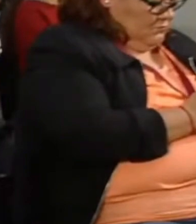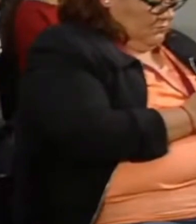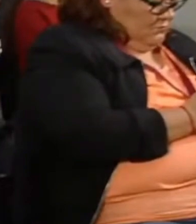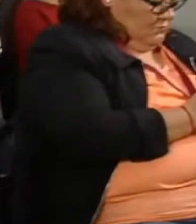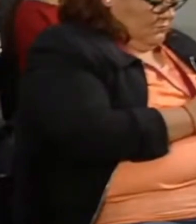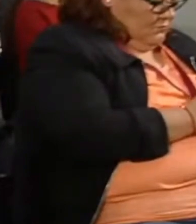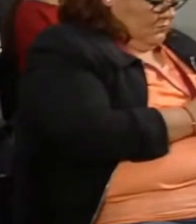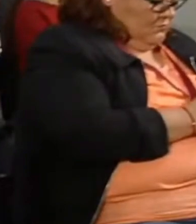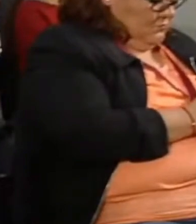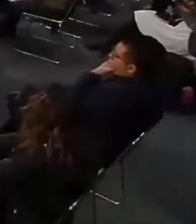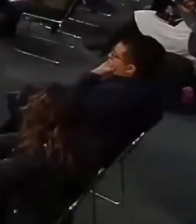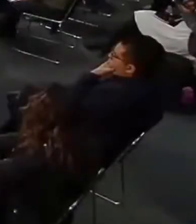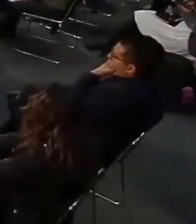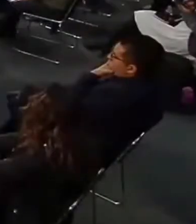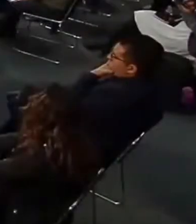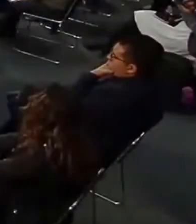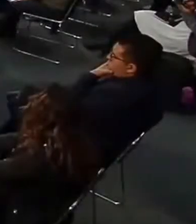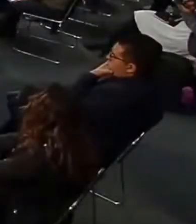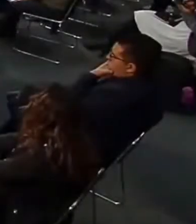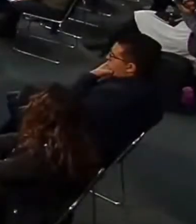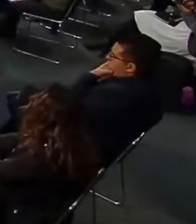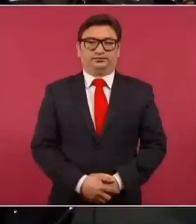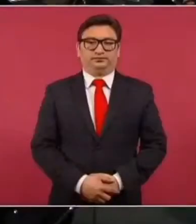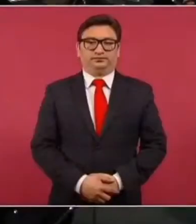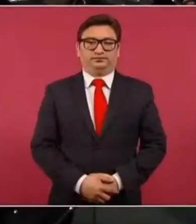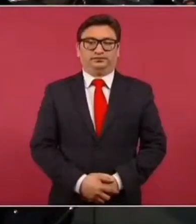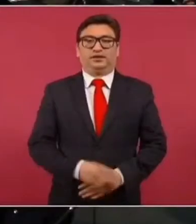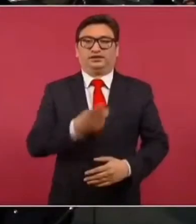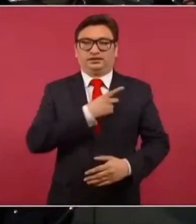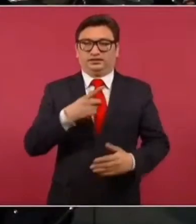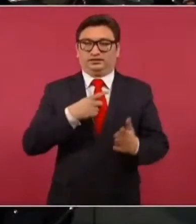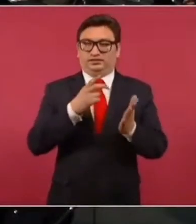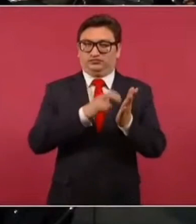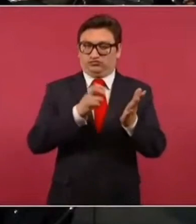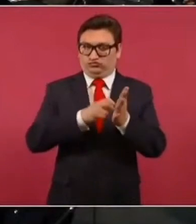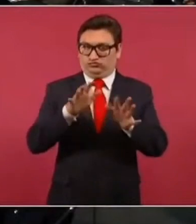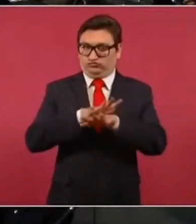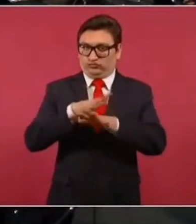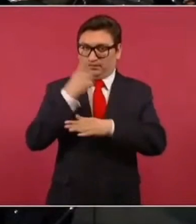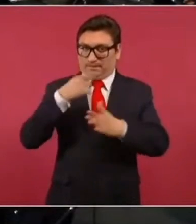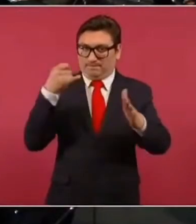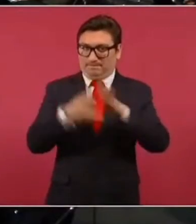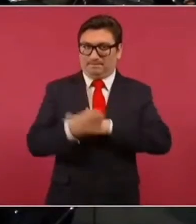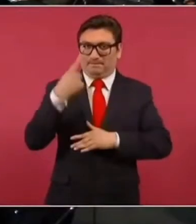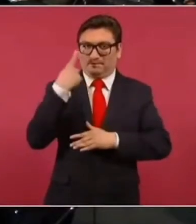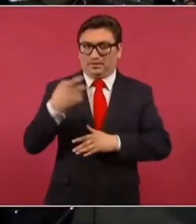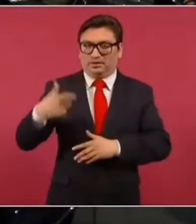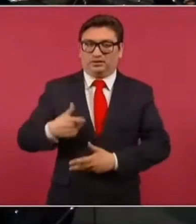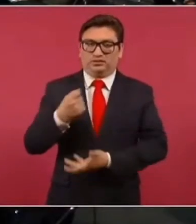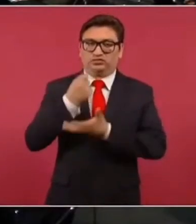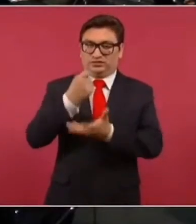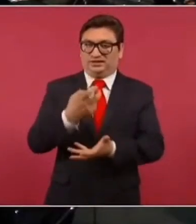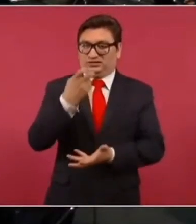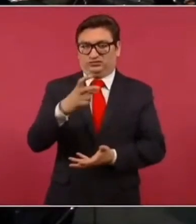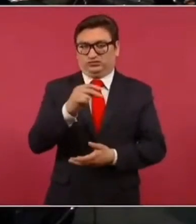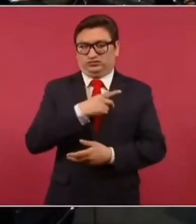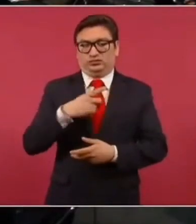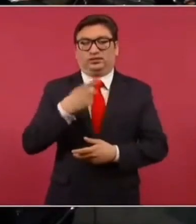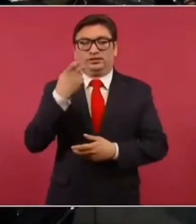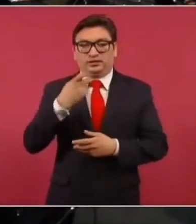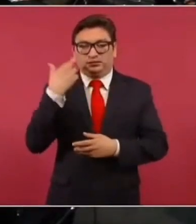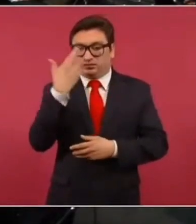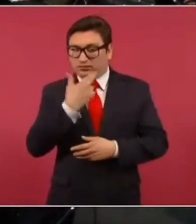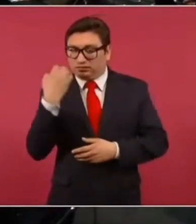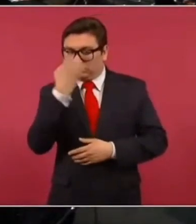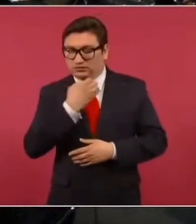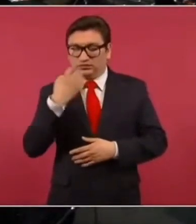los propios migrantes. Es decir, tendría que haber una reforma profunda para que no se destinen este tipo de recursos y también la revisión de